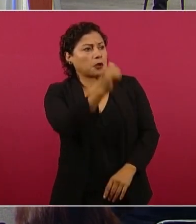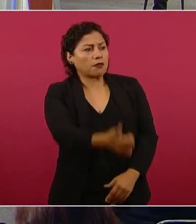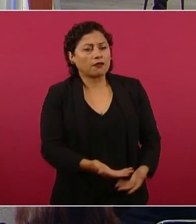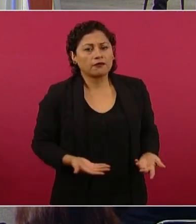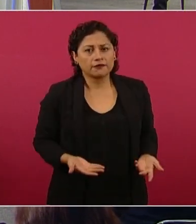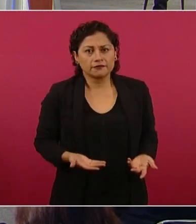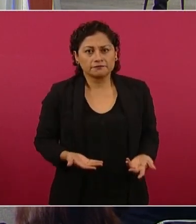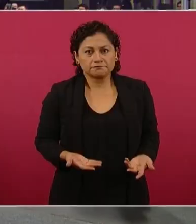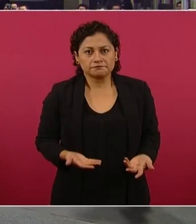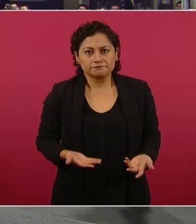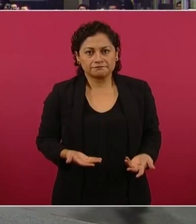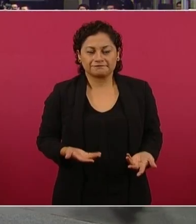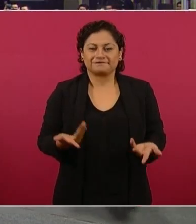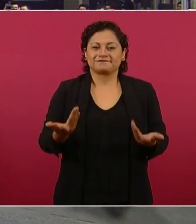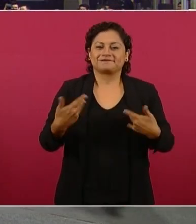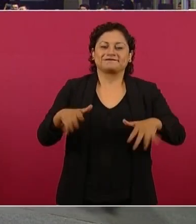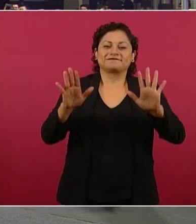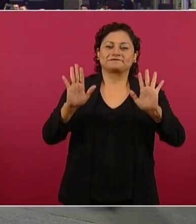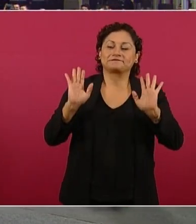que cumplan.